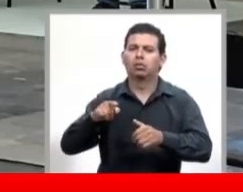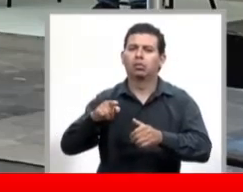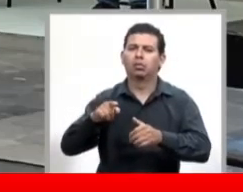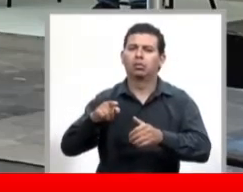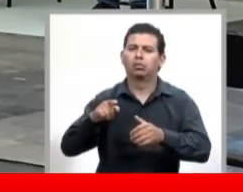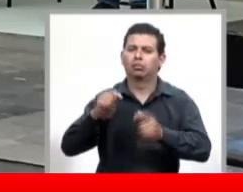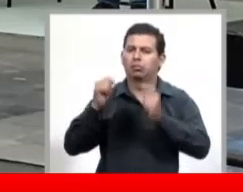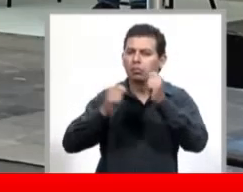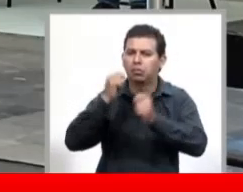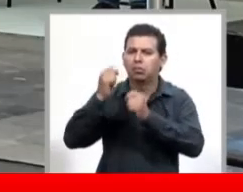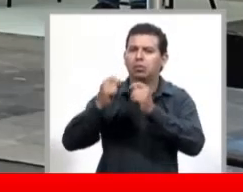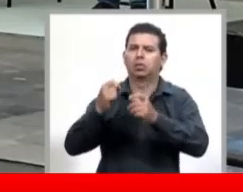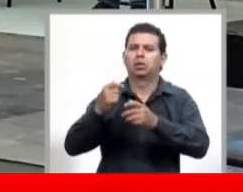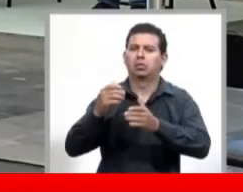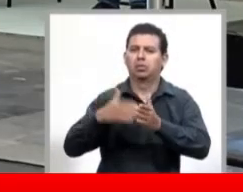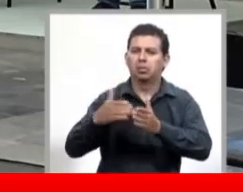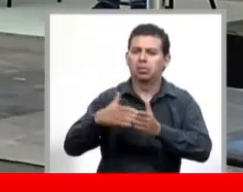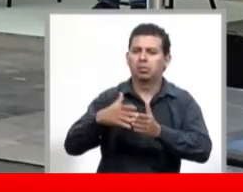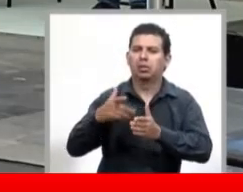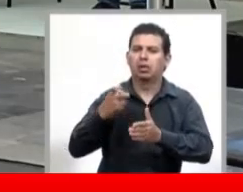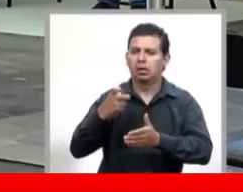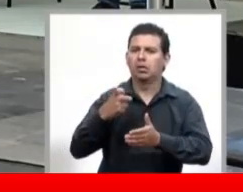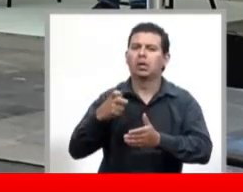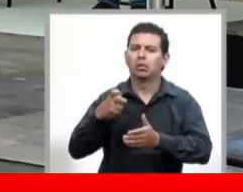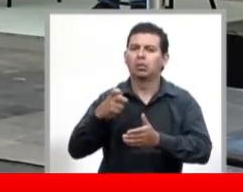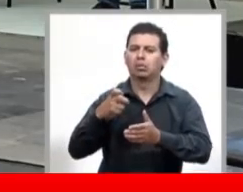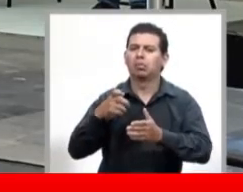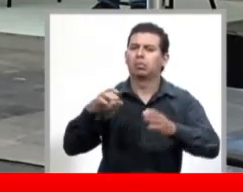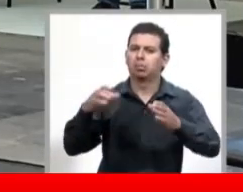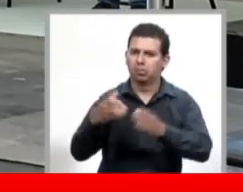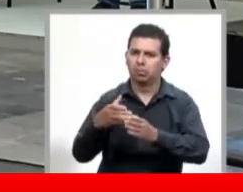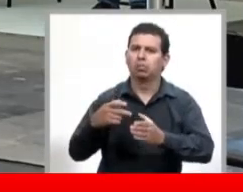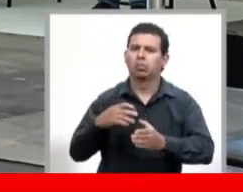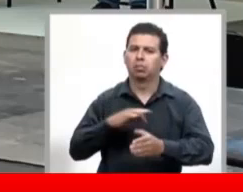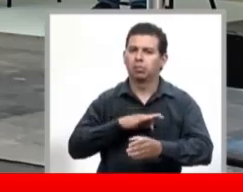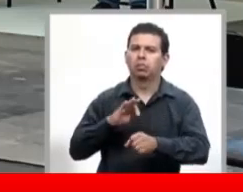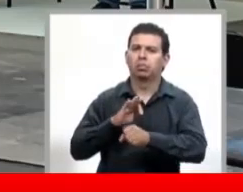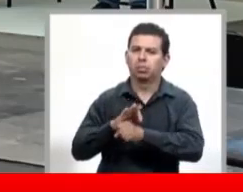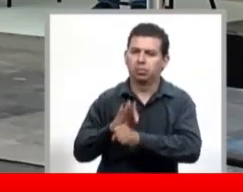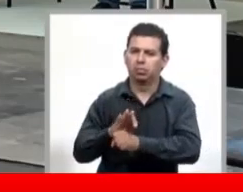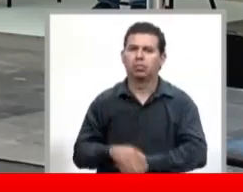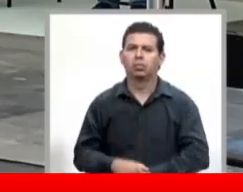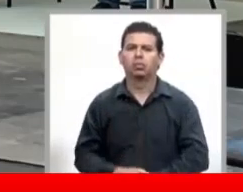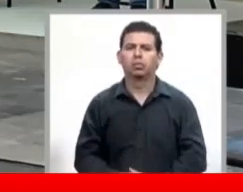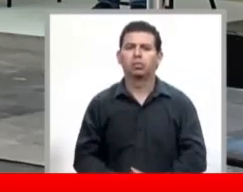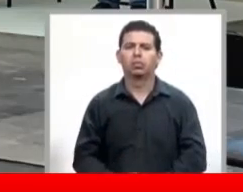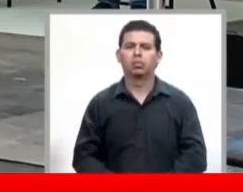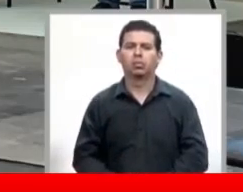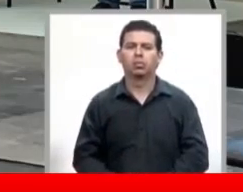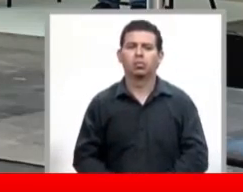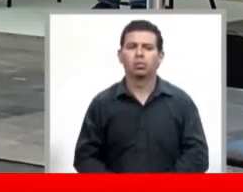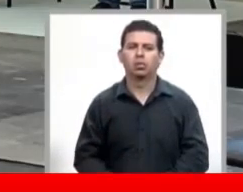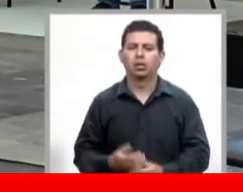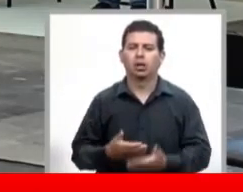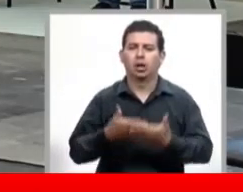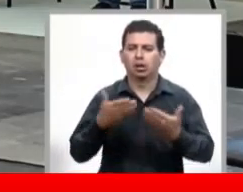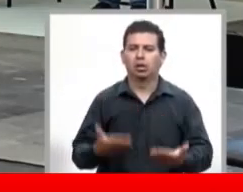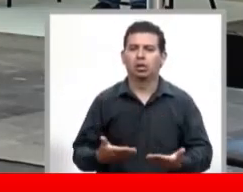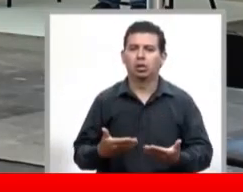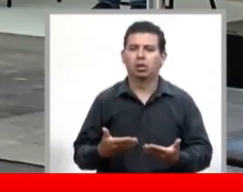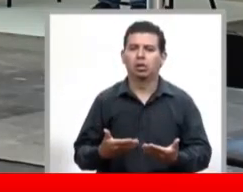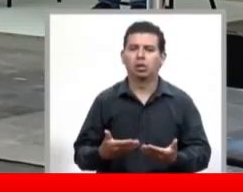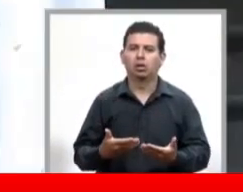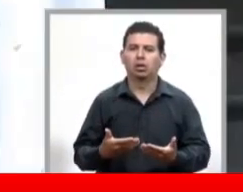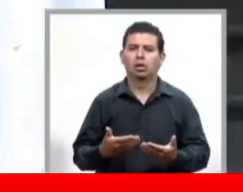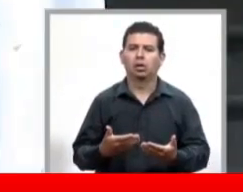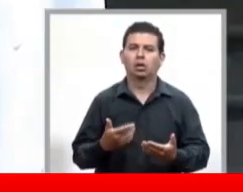la respuesta en las siguientes fases al COVID-19. Pero no quiero que nos hagamos bolas. Hoy hay que